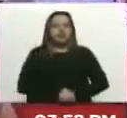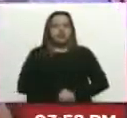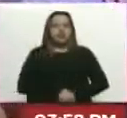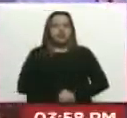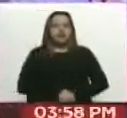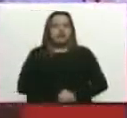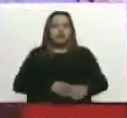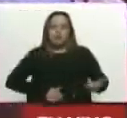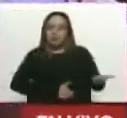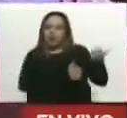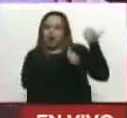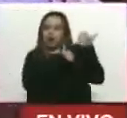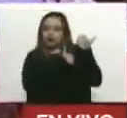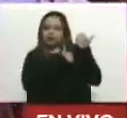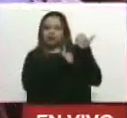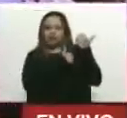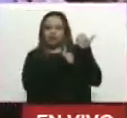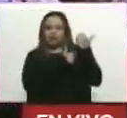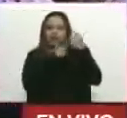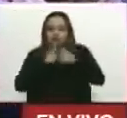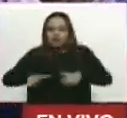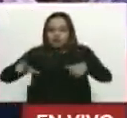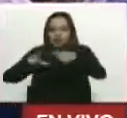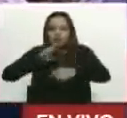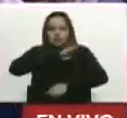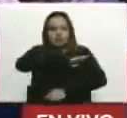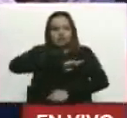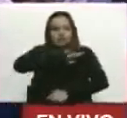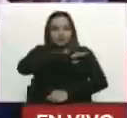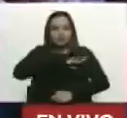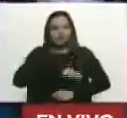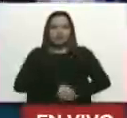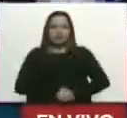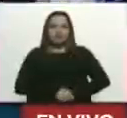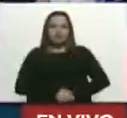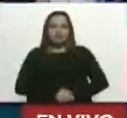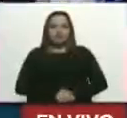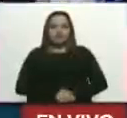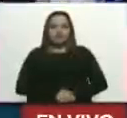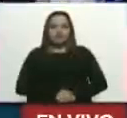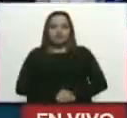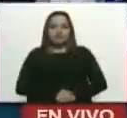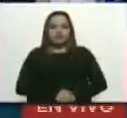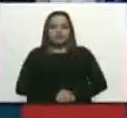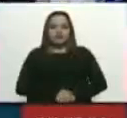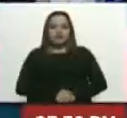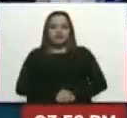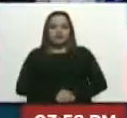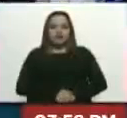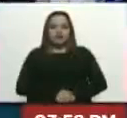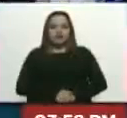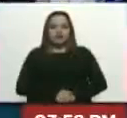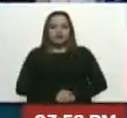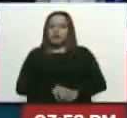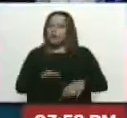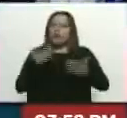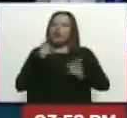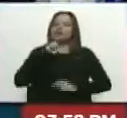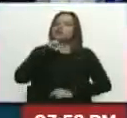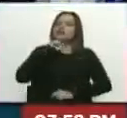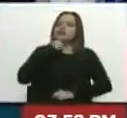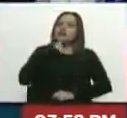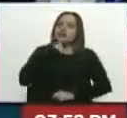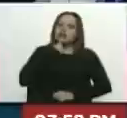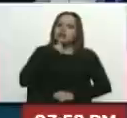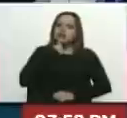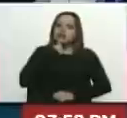Un arma, un lugar y una misión. Y el secreto de